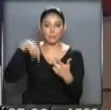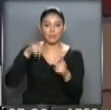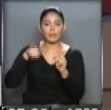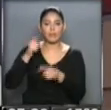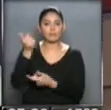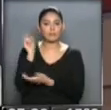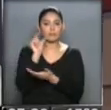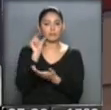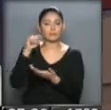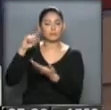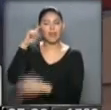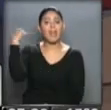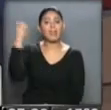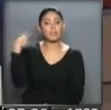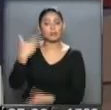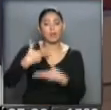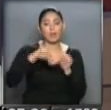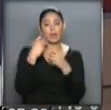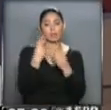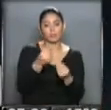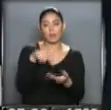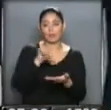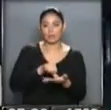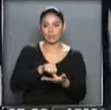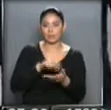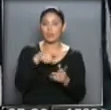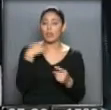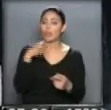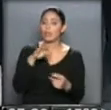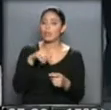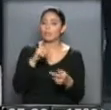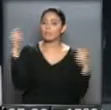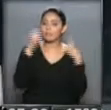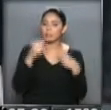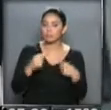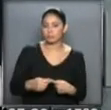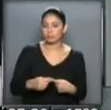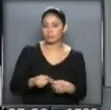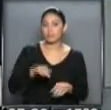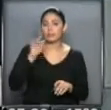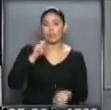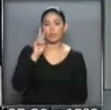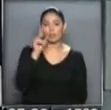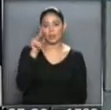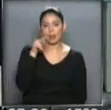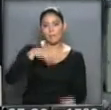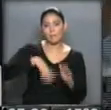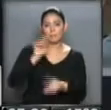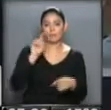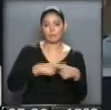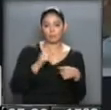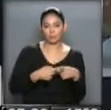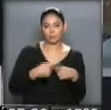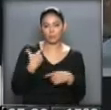que rescataron al país de la quiebra a cambio le exigieron salvajes ajustes entre ellos el despido de dos mil funcionarios o